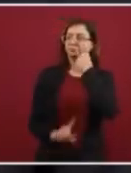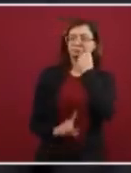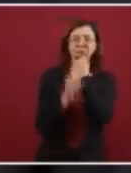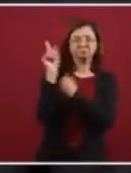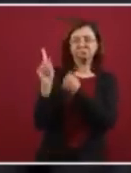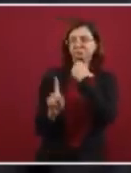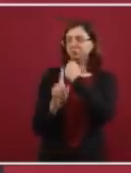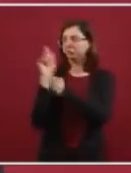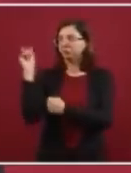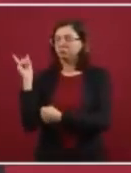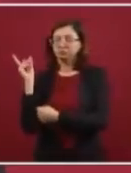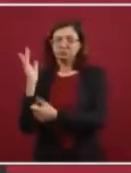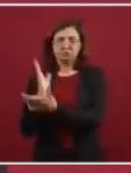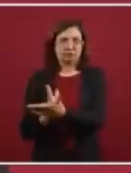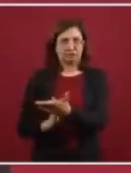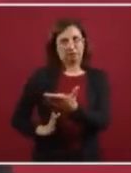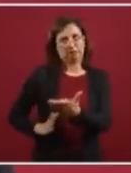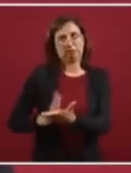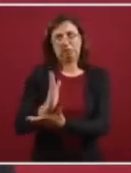tomando